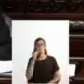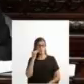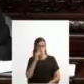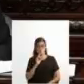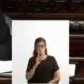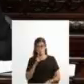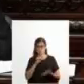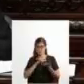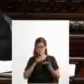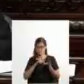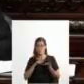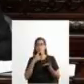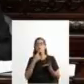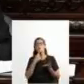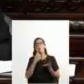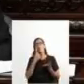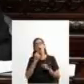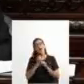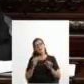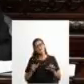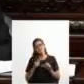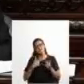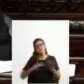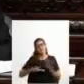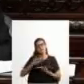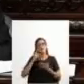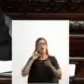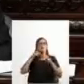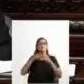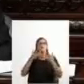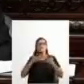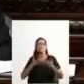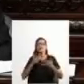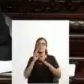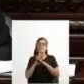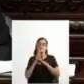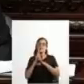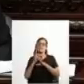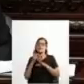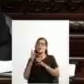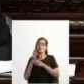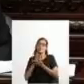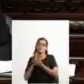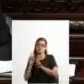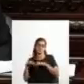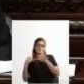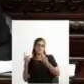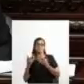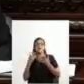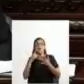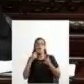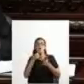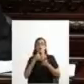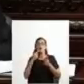que la política es una actividad colectiva ejercida con el fin de defender los intereses del común nace de la existencia de conflictos